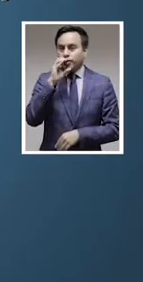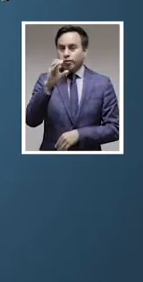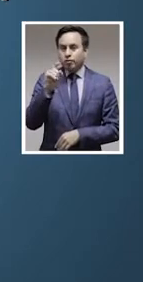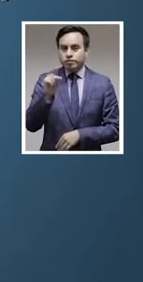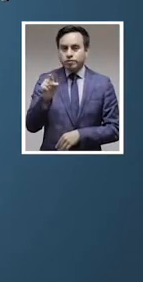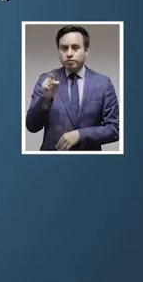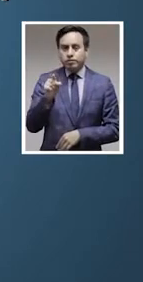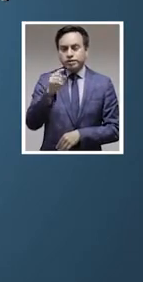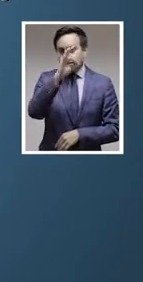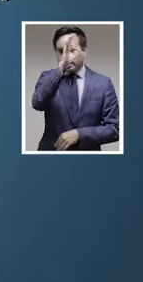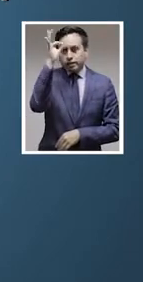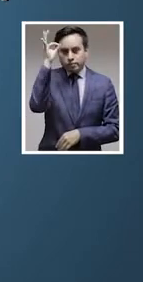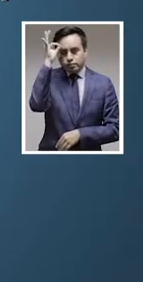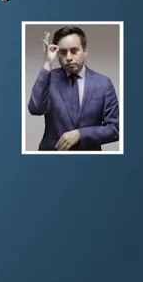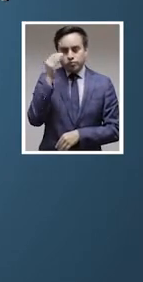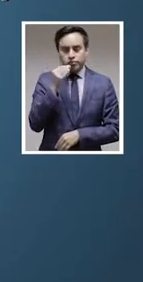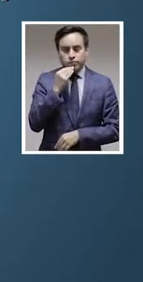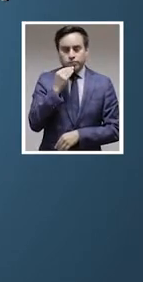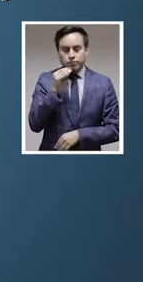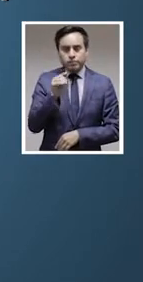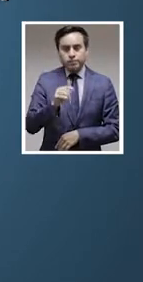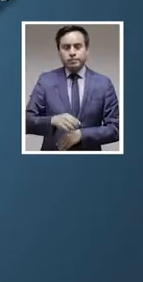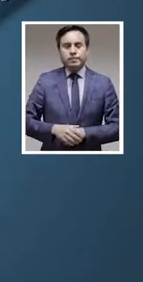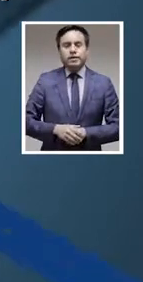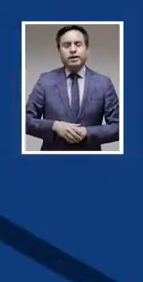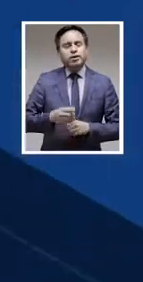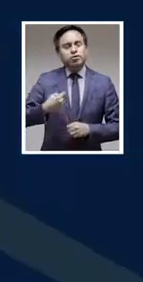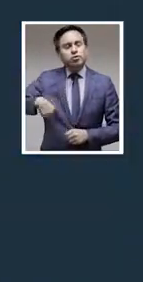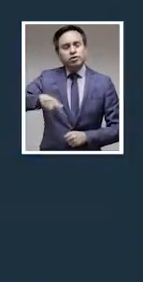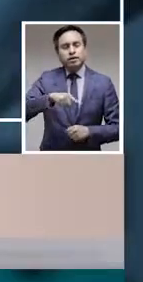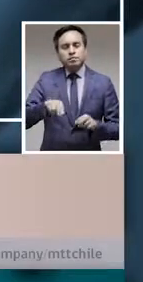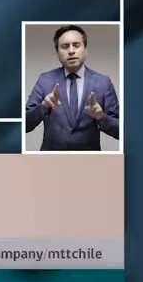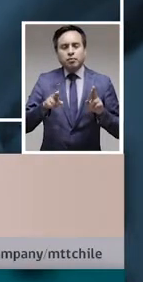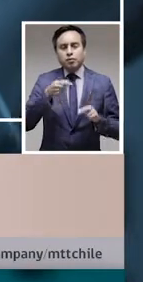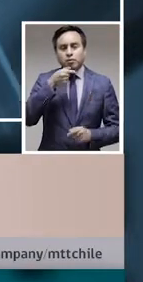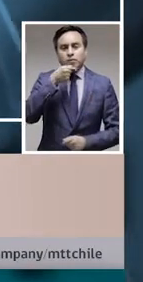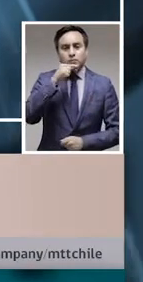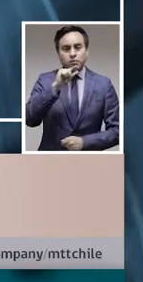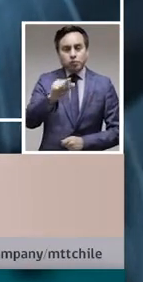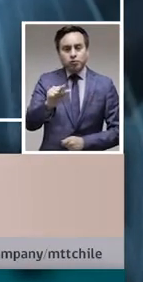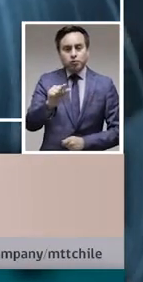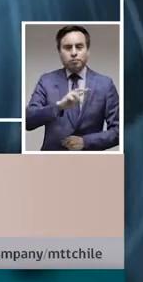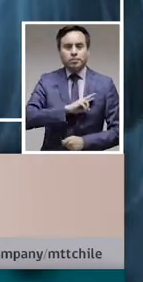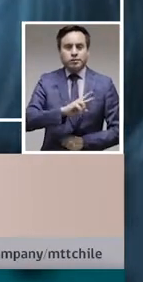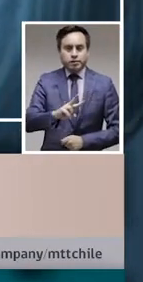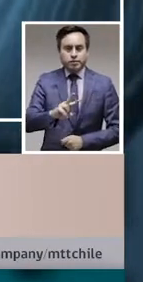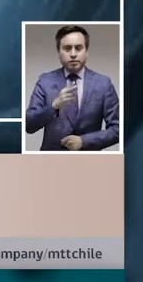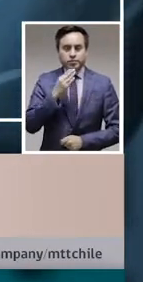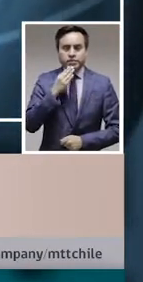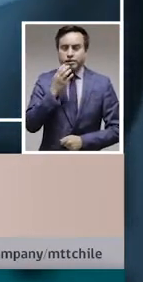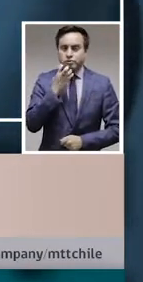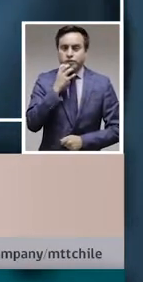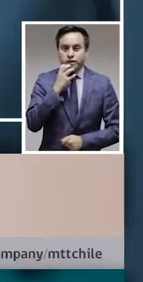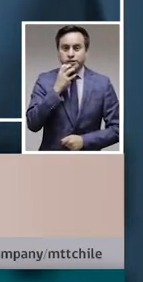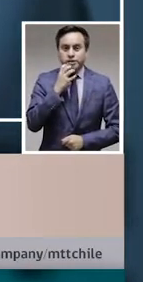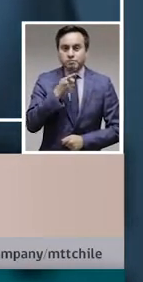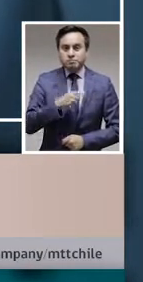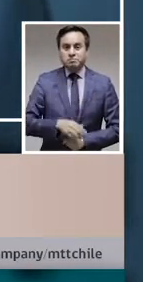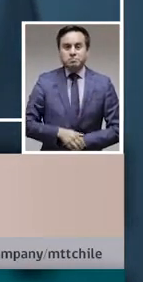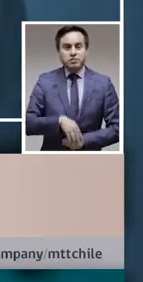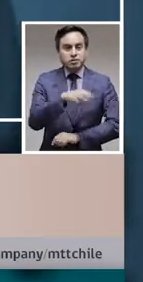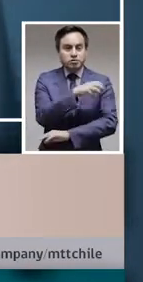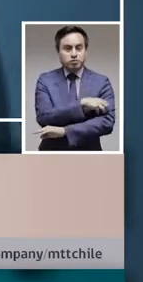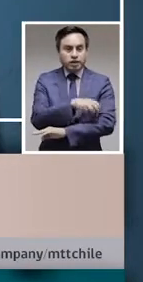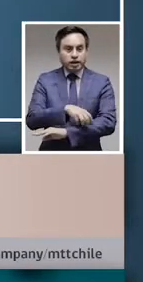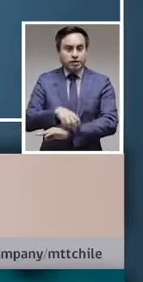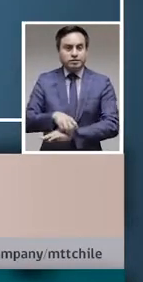Concepción, en Temuco, y esperamos que pronto también en Valparaíso y en Antofagasta. Son las